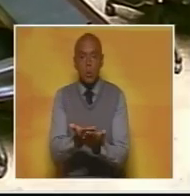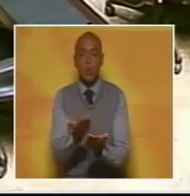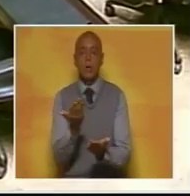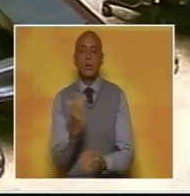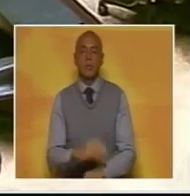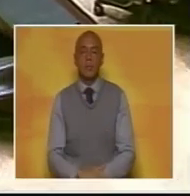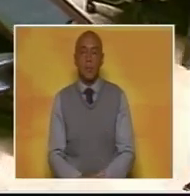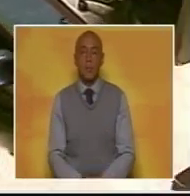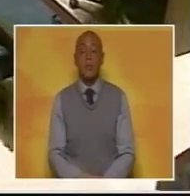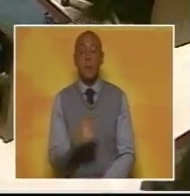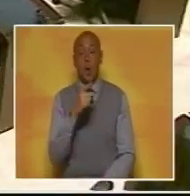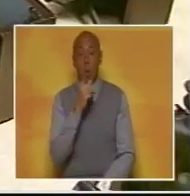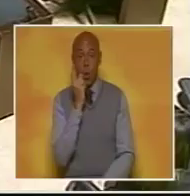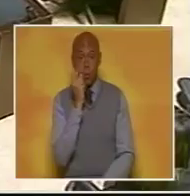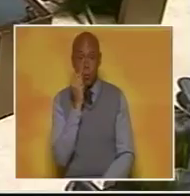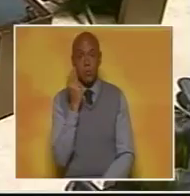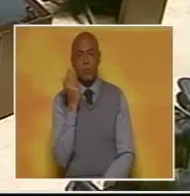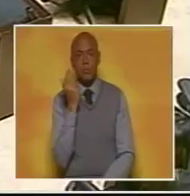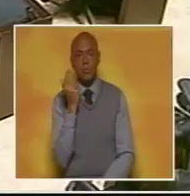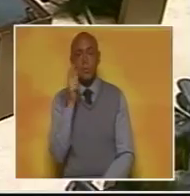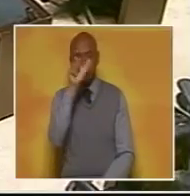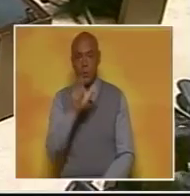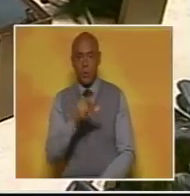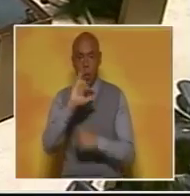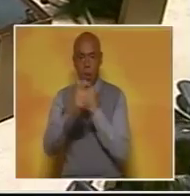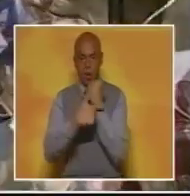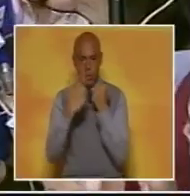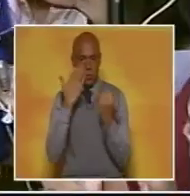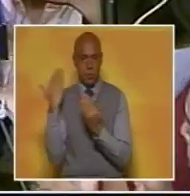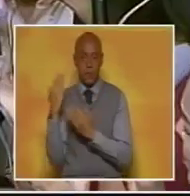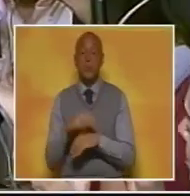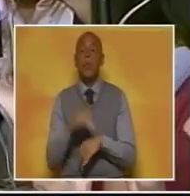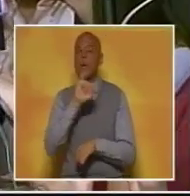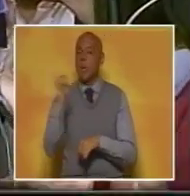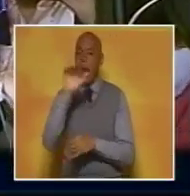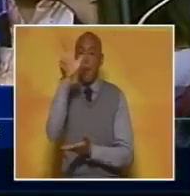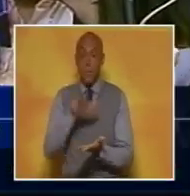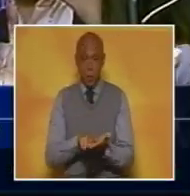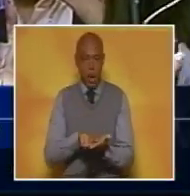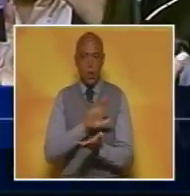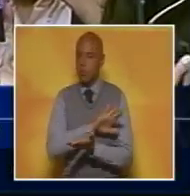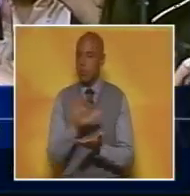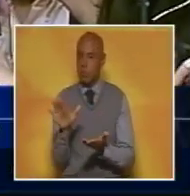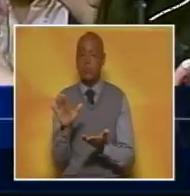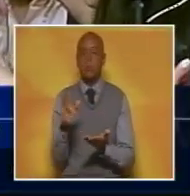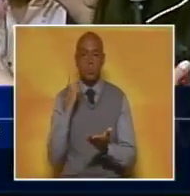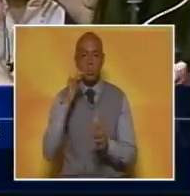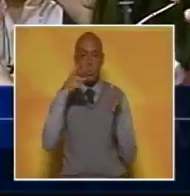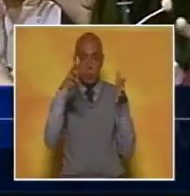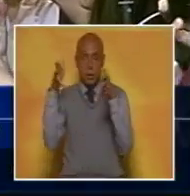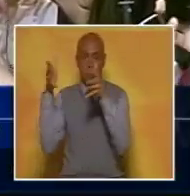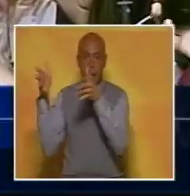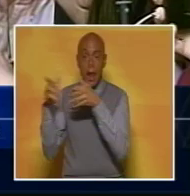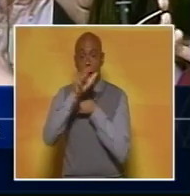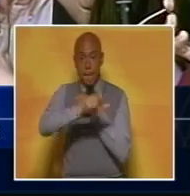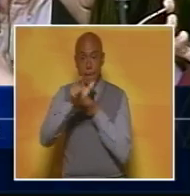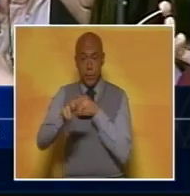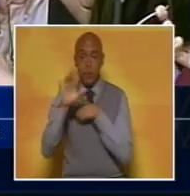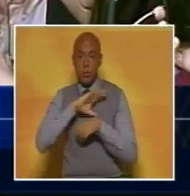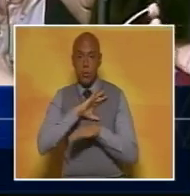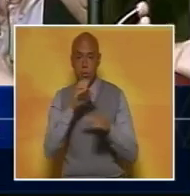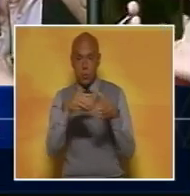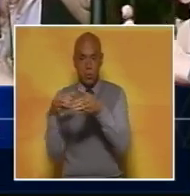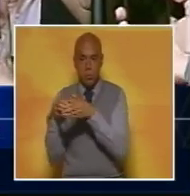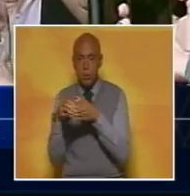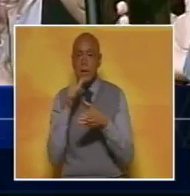Electorales. Al respecto se refirió Juan Guaidó. Se aprobó la designación del comité y se instruyó a cada una de las fracciones a aportar